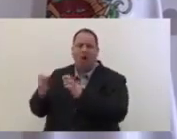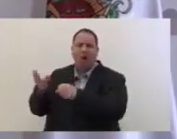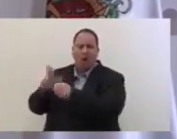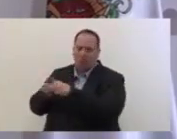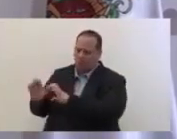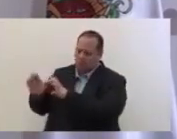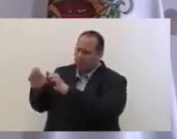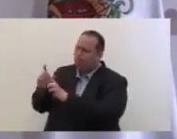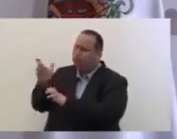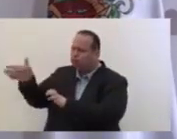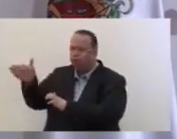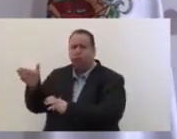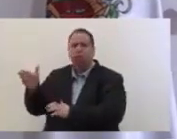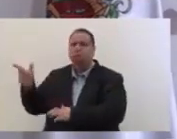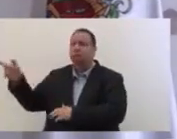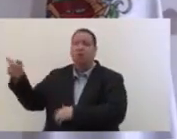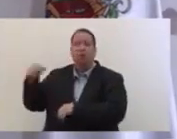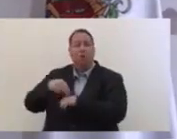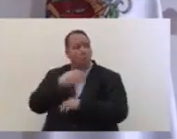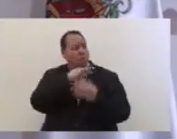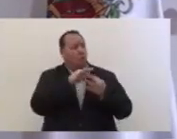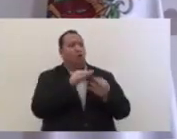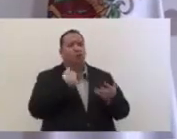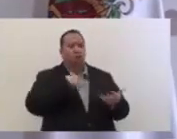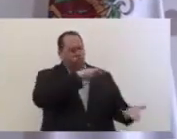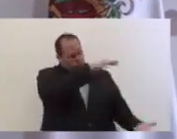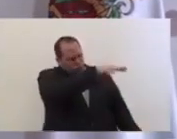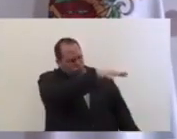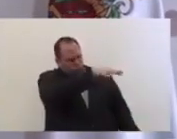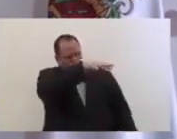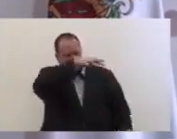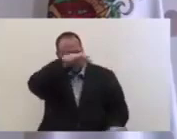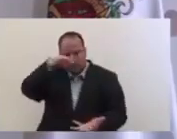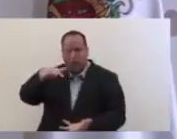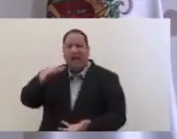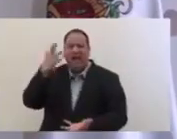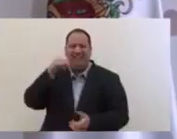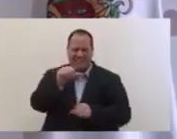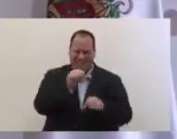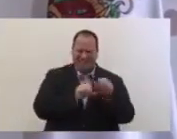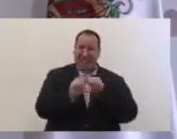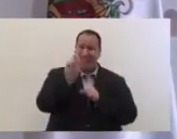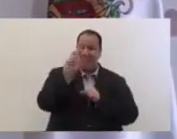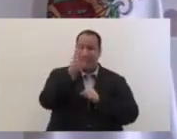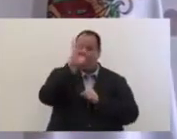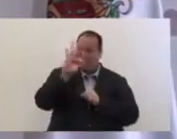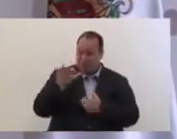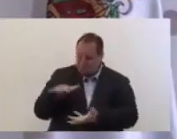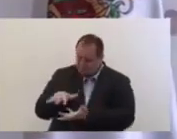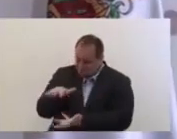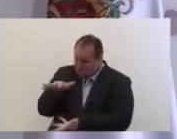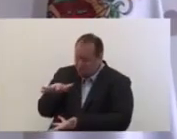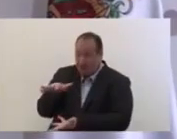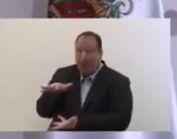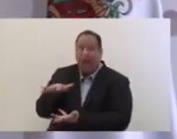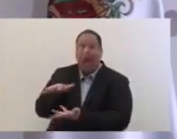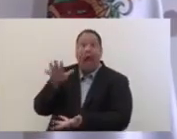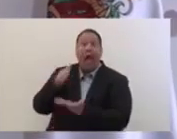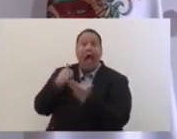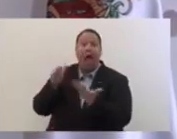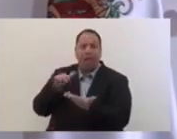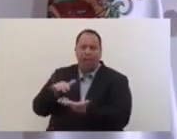en el centro oncológico ambulatorio, y me comentaba el doctor, nosotros recibimos con 30% de abasto de medicamentos, ahorita tenemos